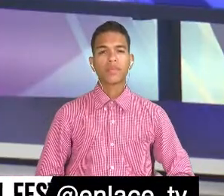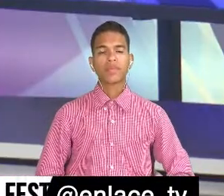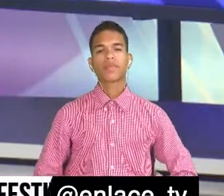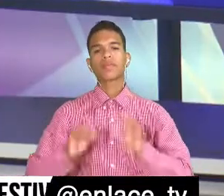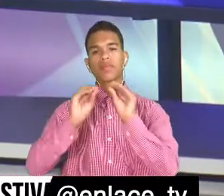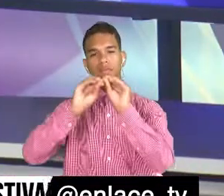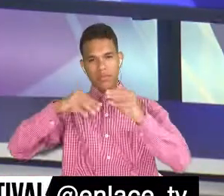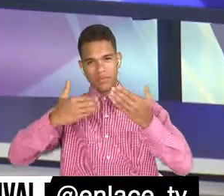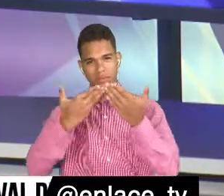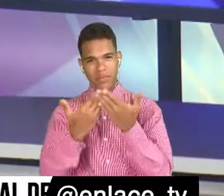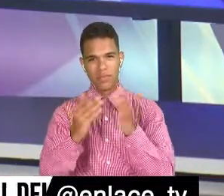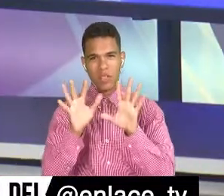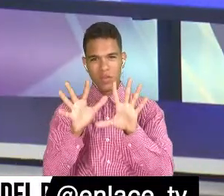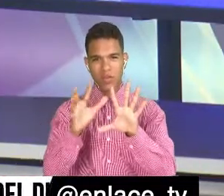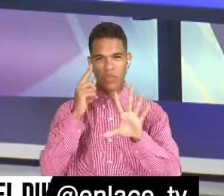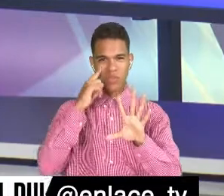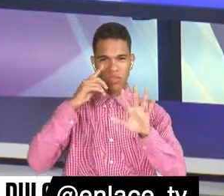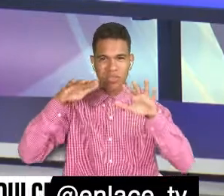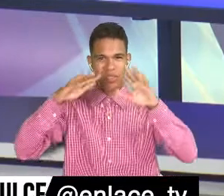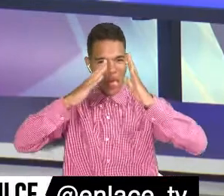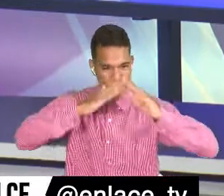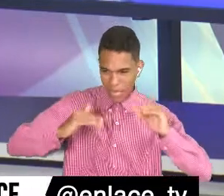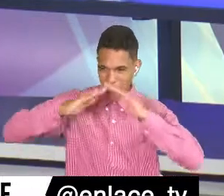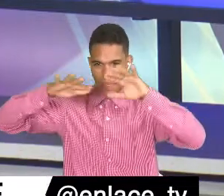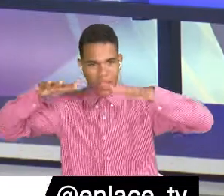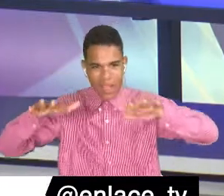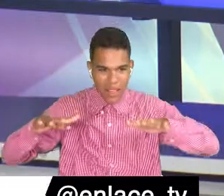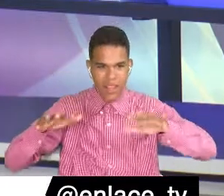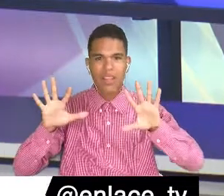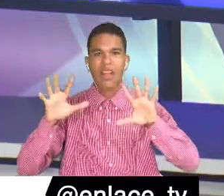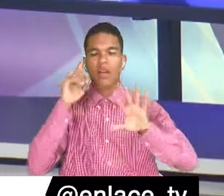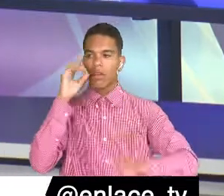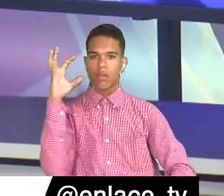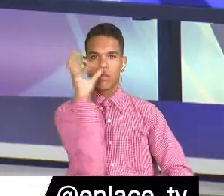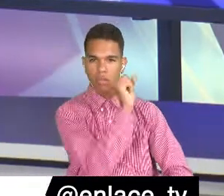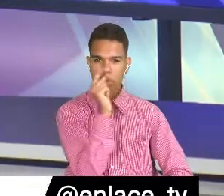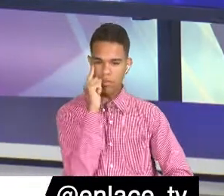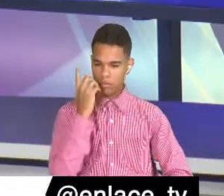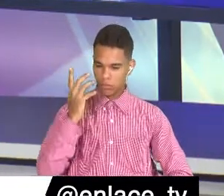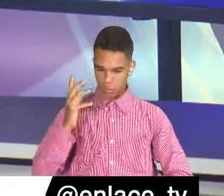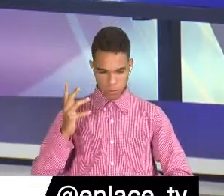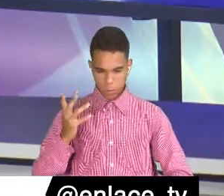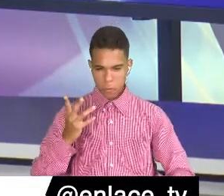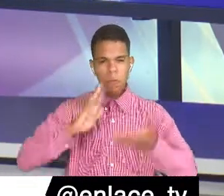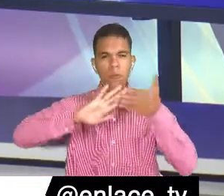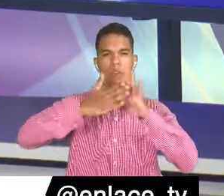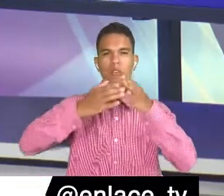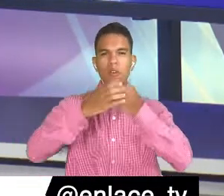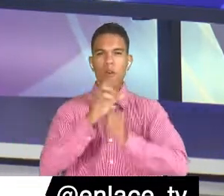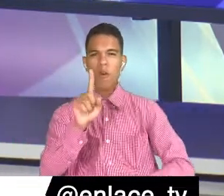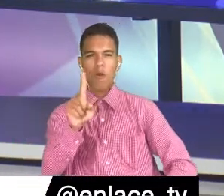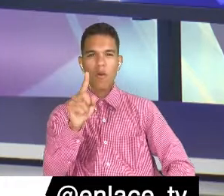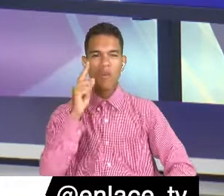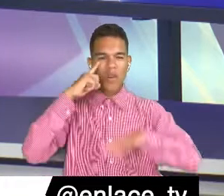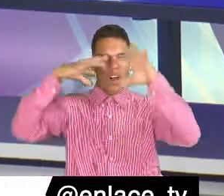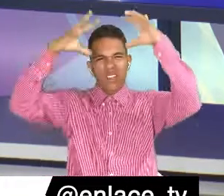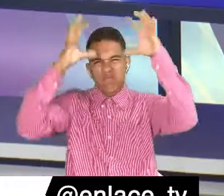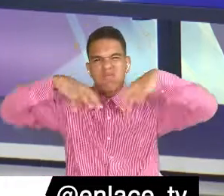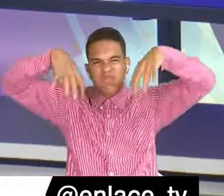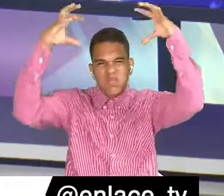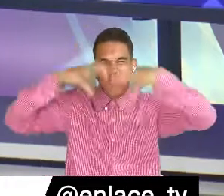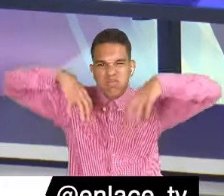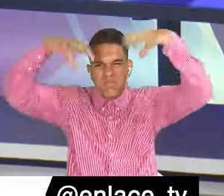Gestión del Riesgo de Desastres realiza censo para identificar las zonas que en la Comuna 1 se afectan por el fenómeno de las lluvias. La línea